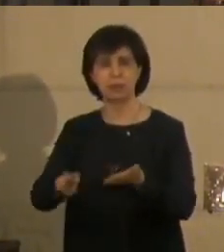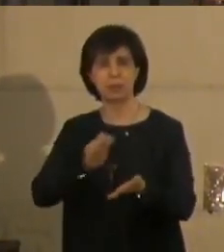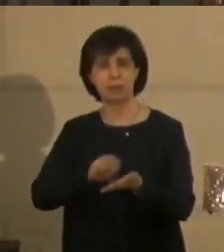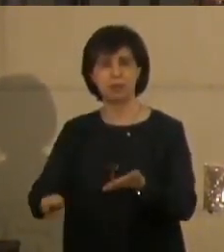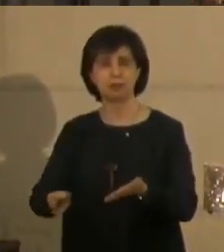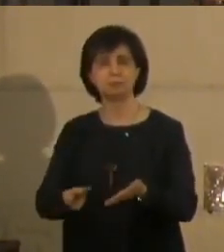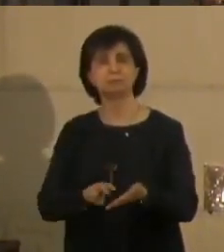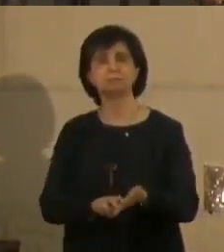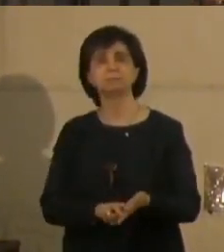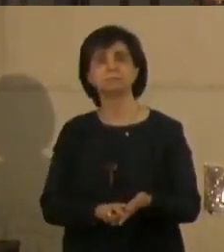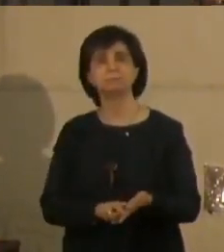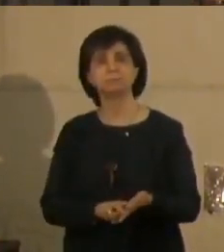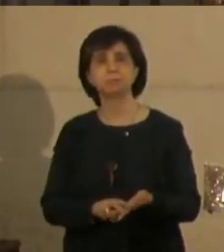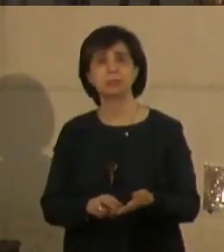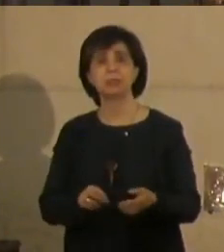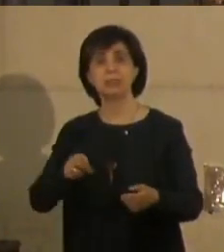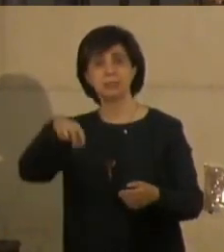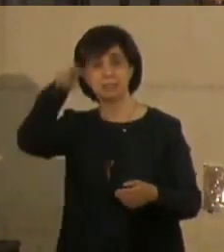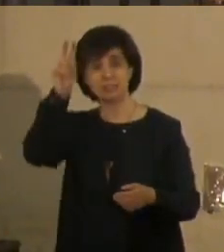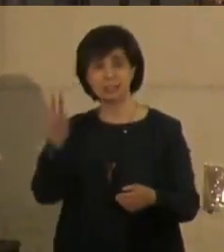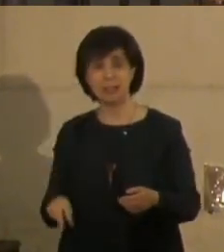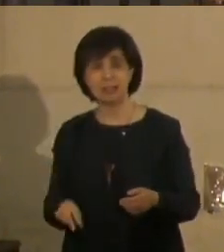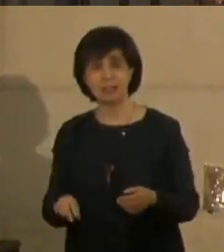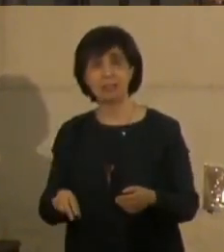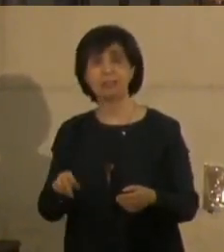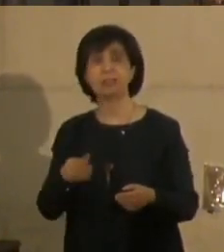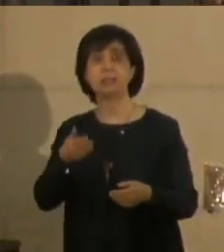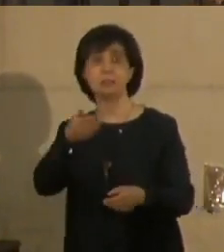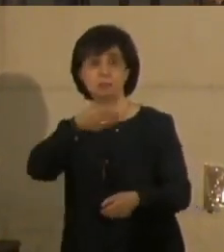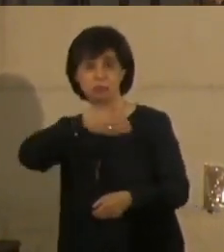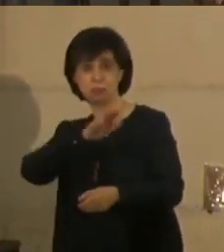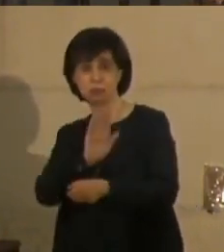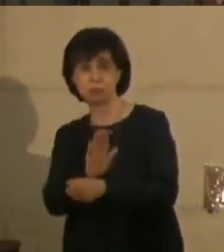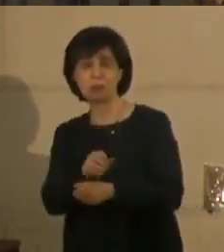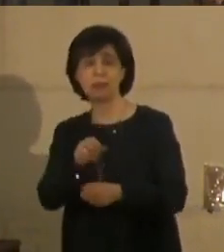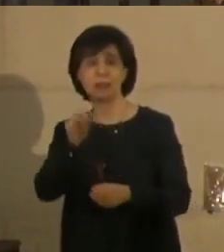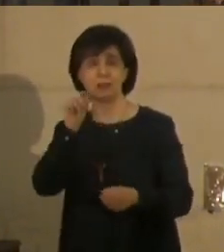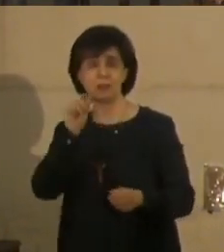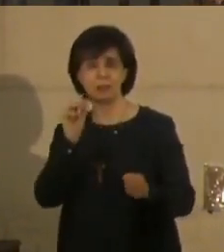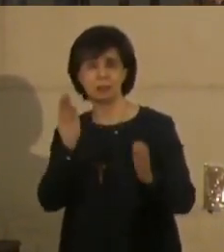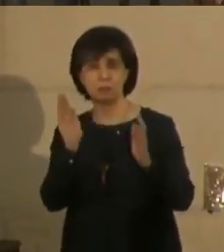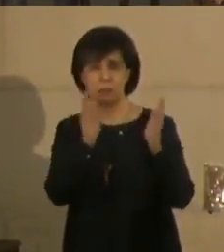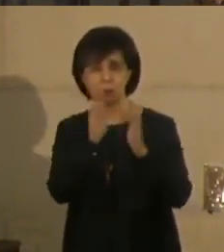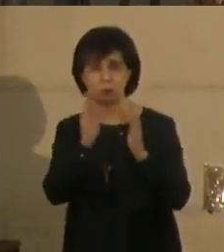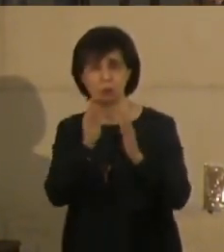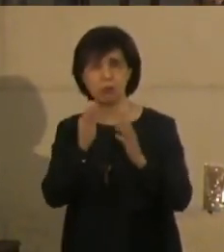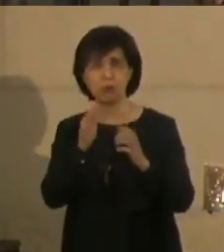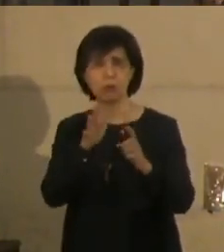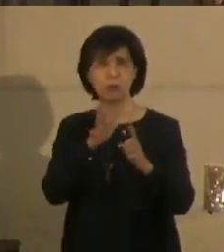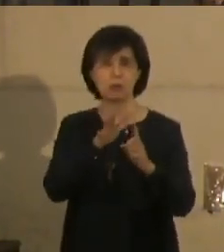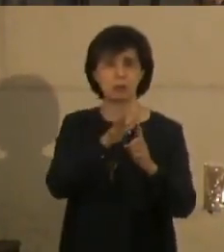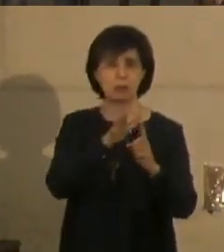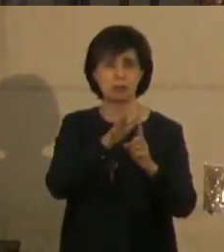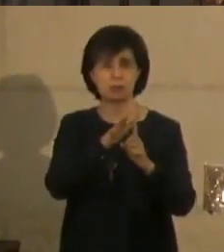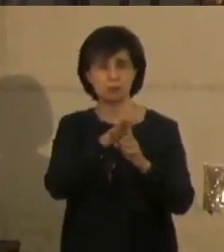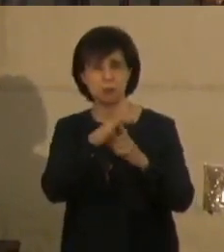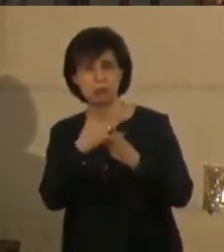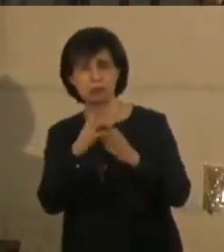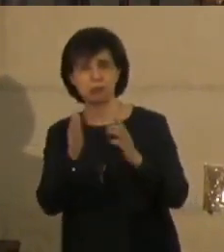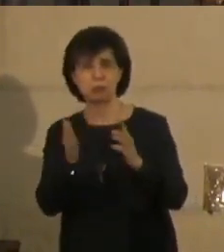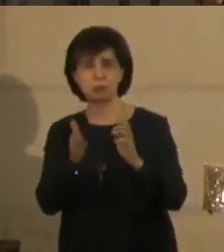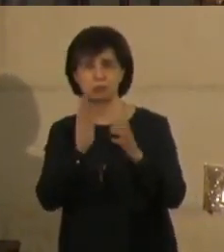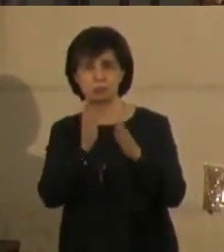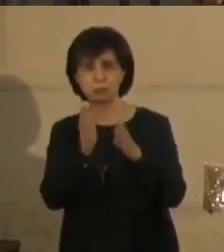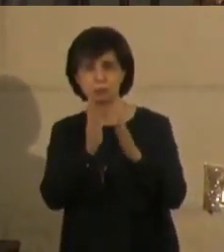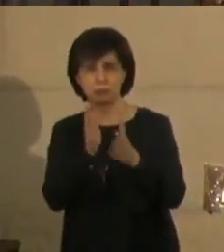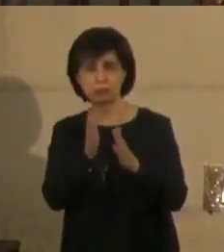andar. Se manifestó en aquel momento, en medio de las persecuciones de